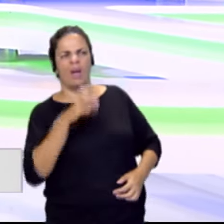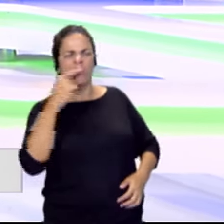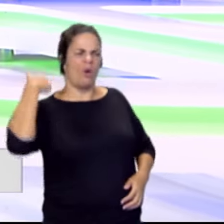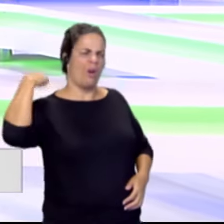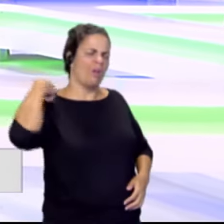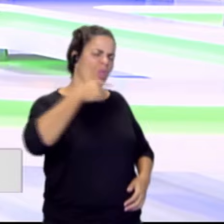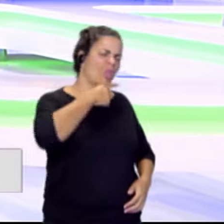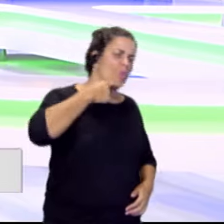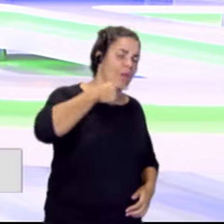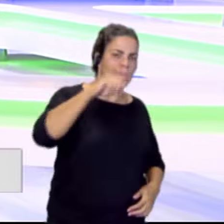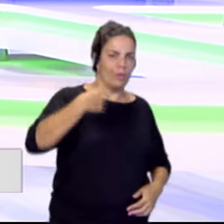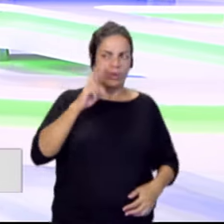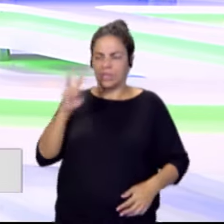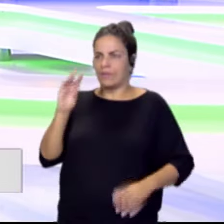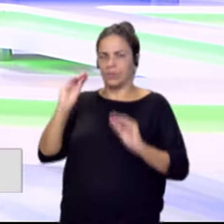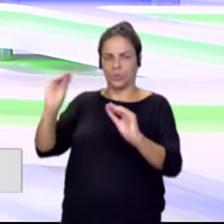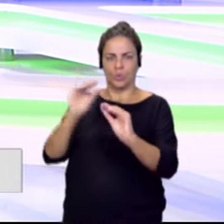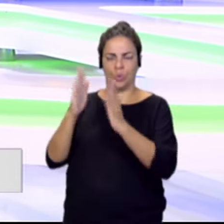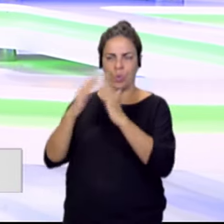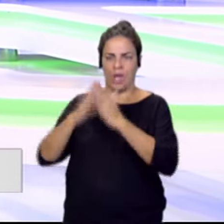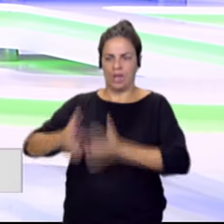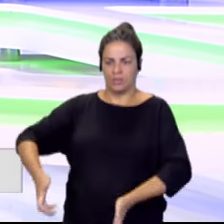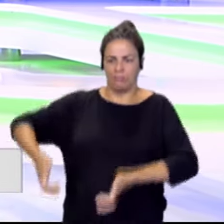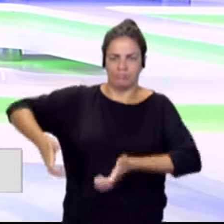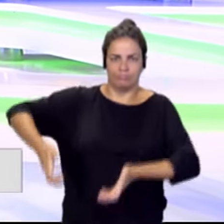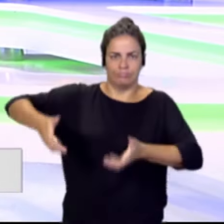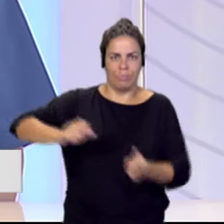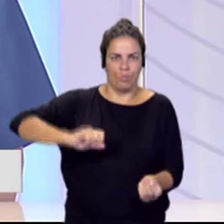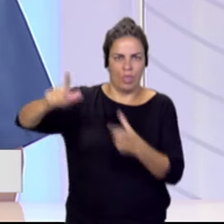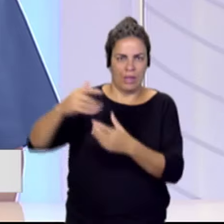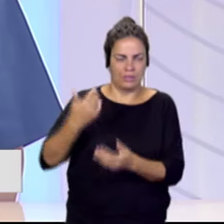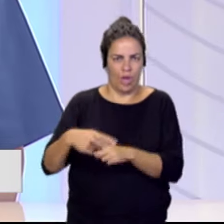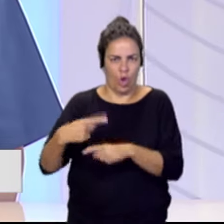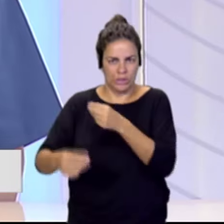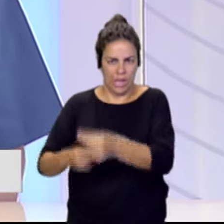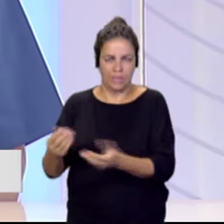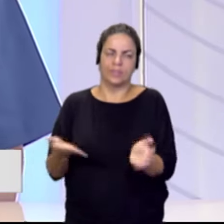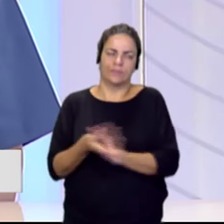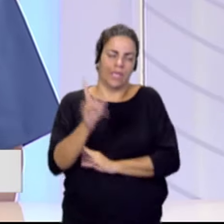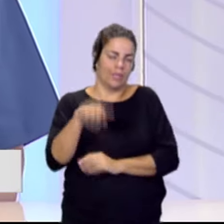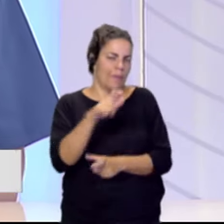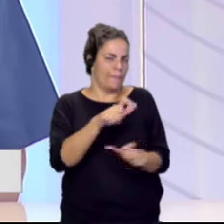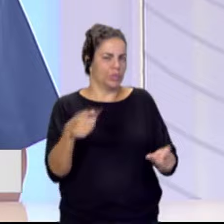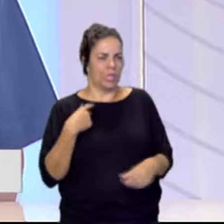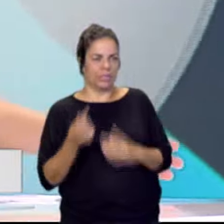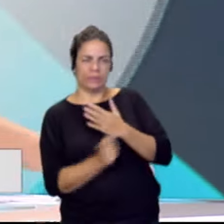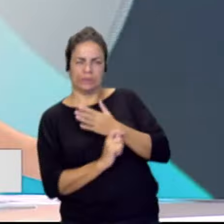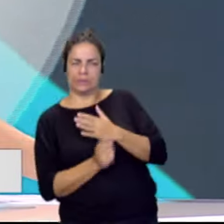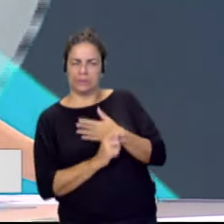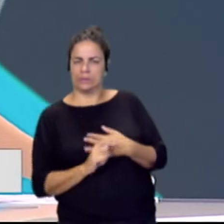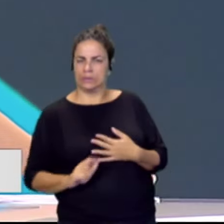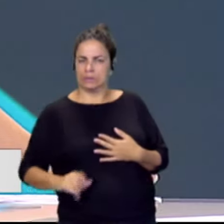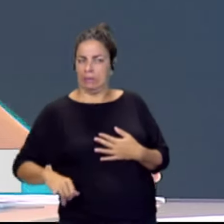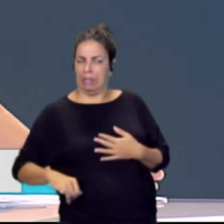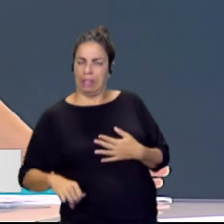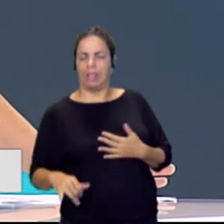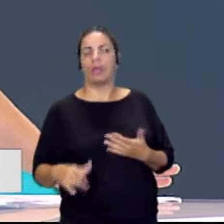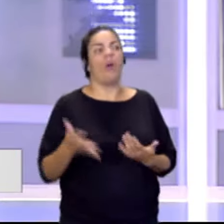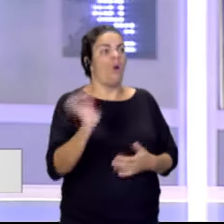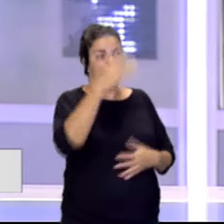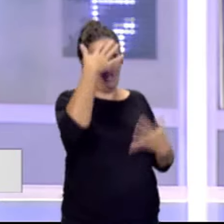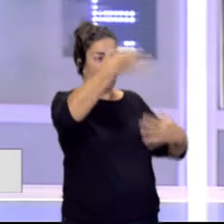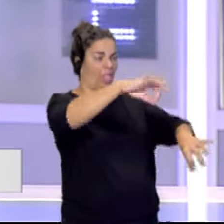mudanza, claro, en su propia vivienda, por poner un ejemplo, ¿no? Que está también esa parte de la picaresca que luego, pues, en la mayoría de los casos... O la inconsciencia, por no